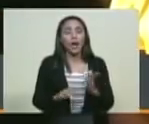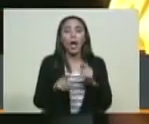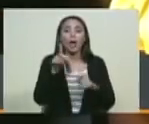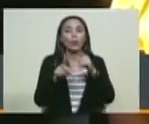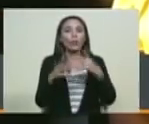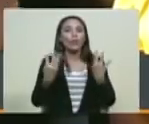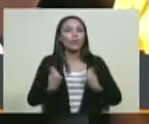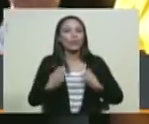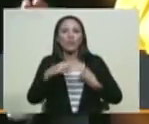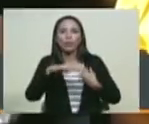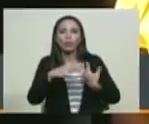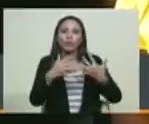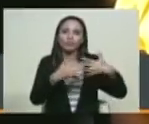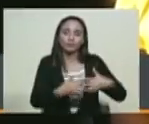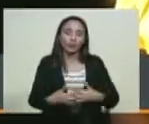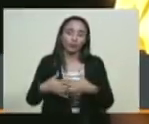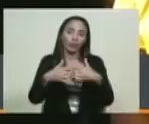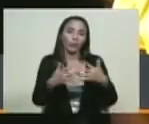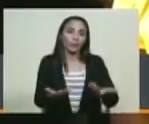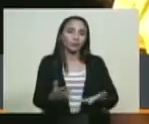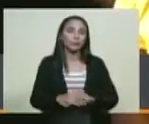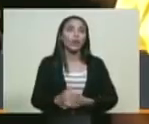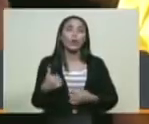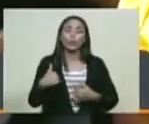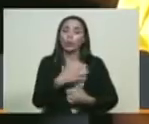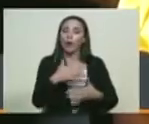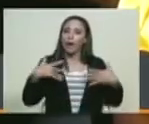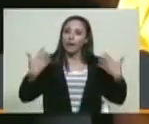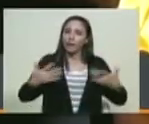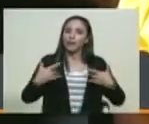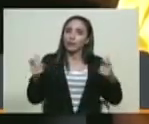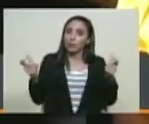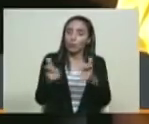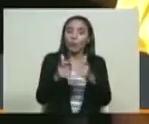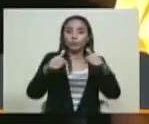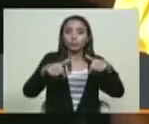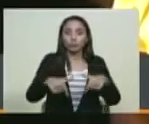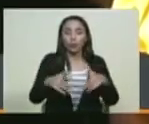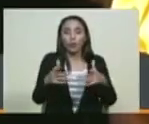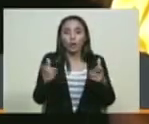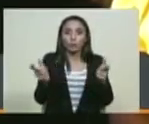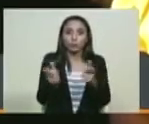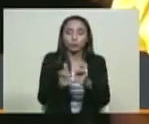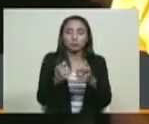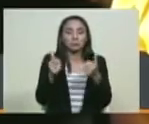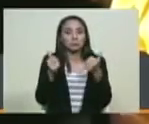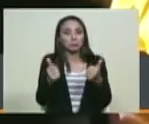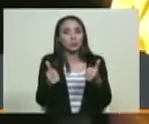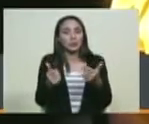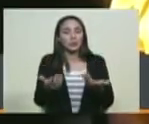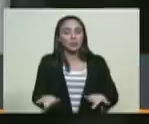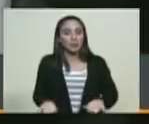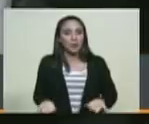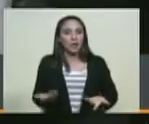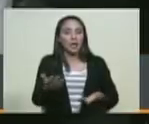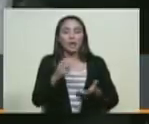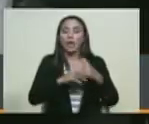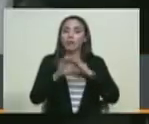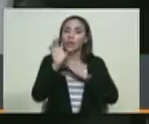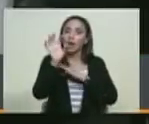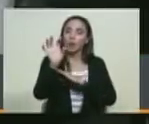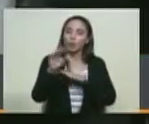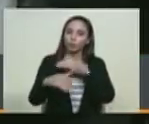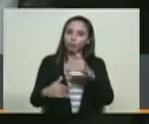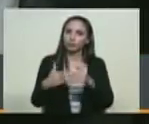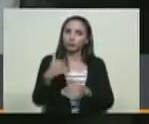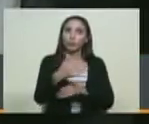América. Así que felicito esta reunión, que usted la haya convocado en los términos de una reunión de Estado para que